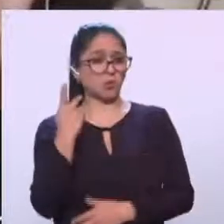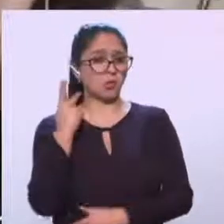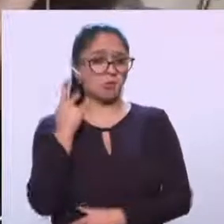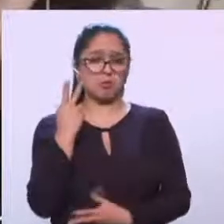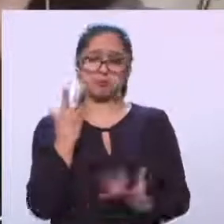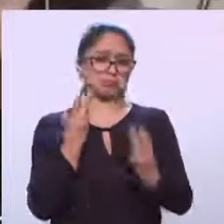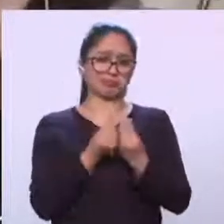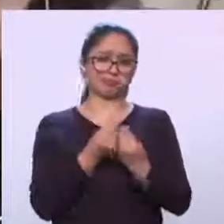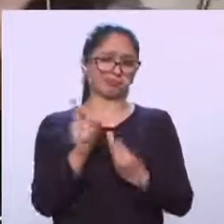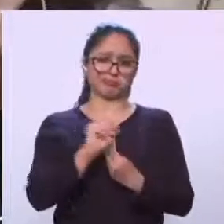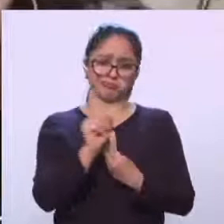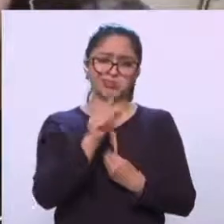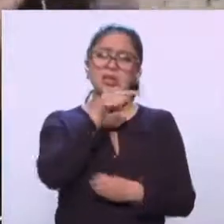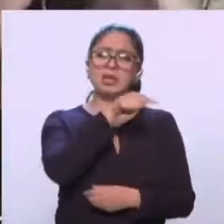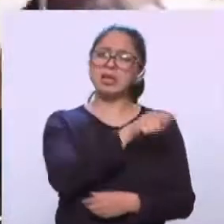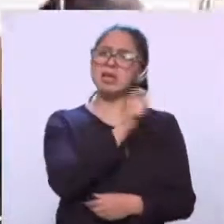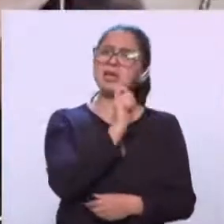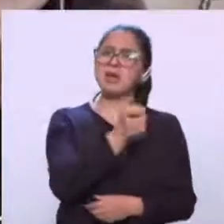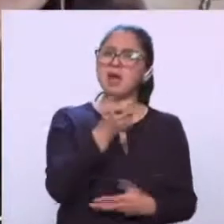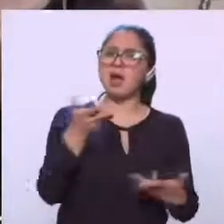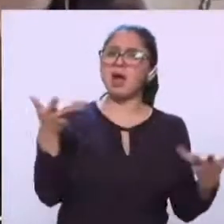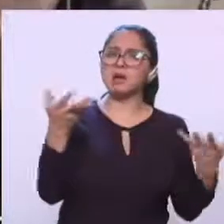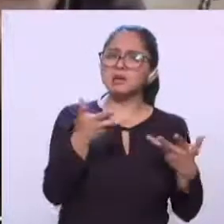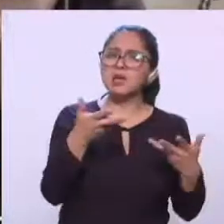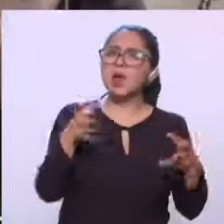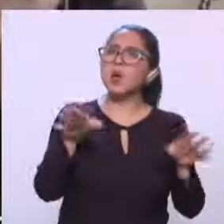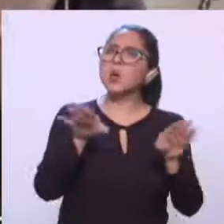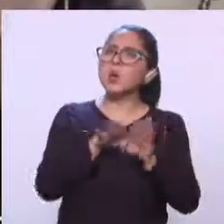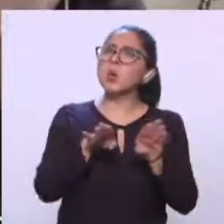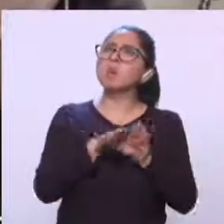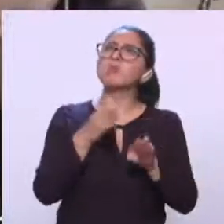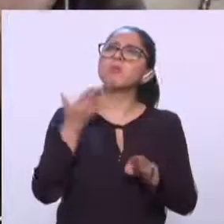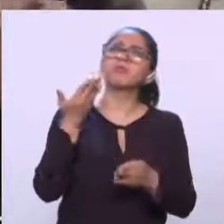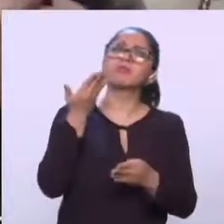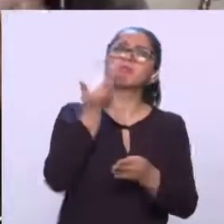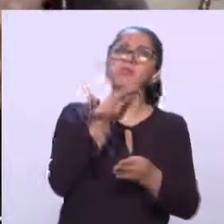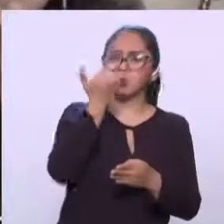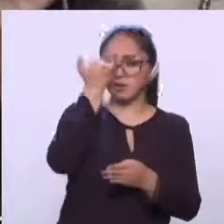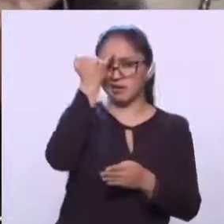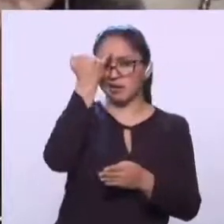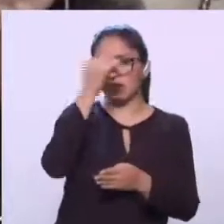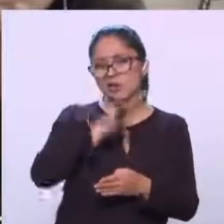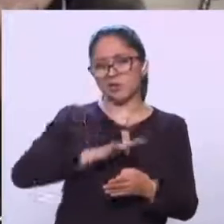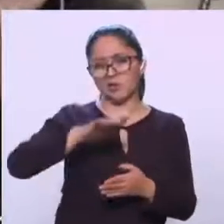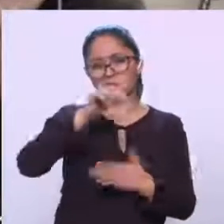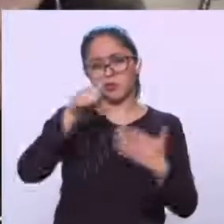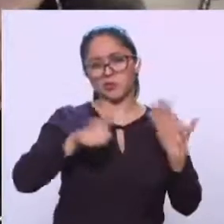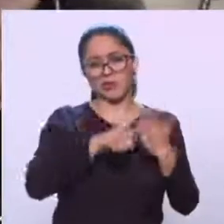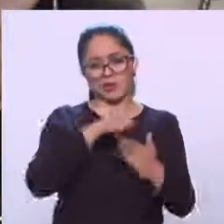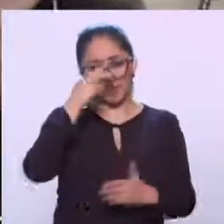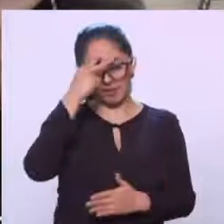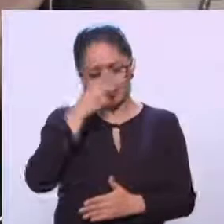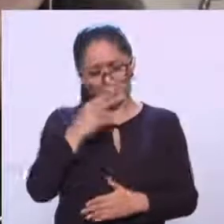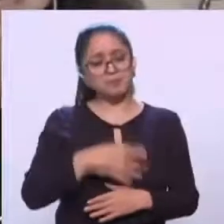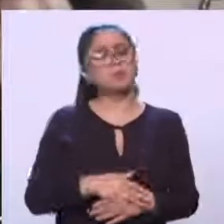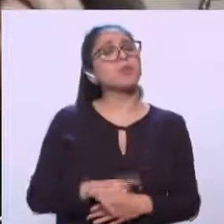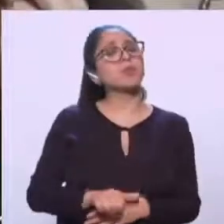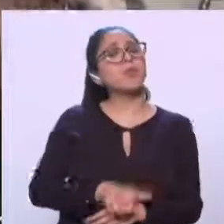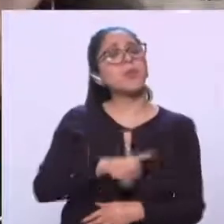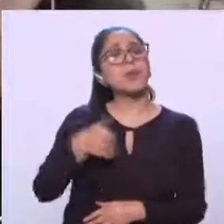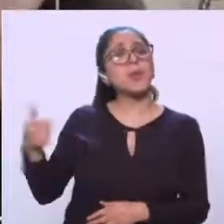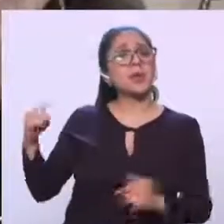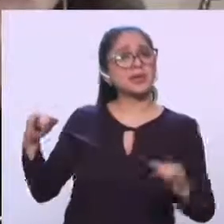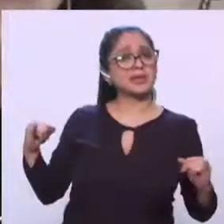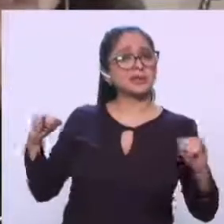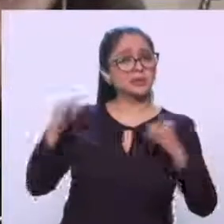hacía todo el pensamiento de la ciudad. Otros institutos de planeación lo que han hecho es convertirse en